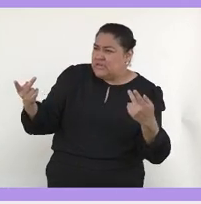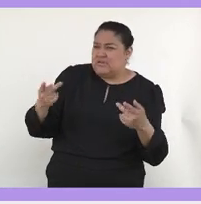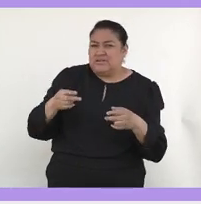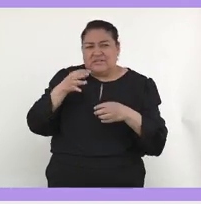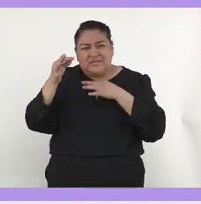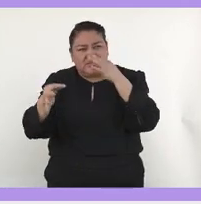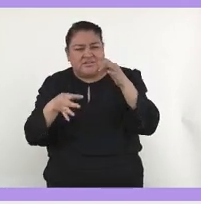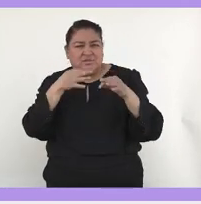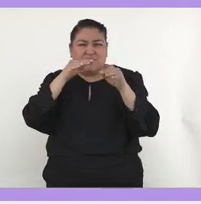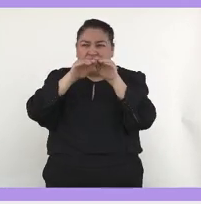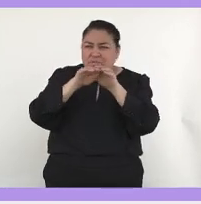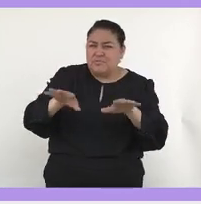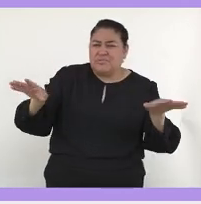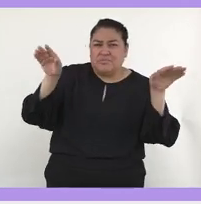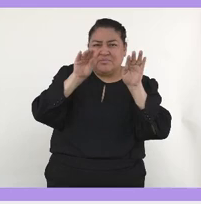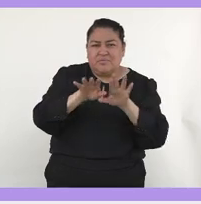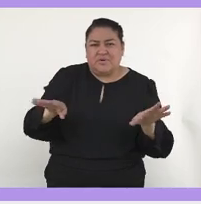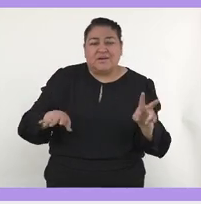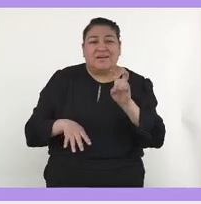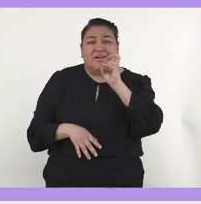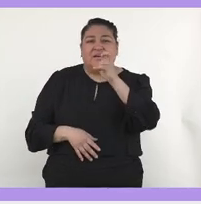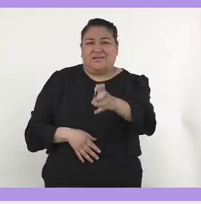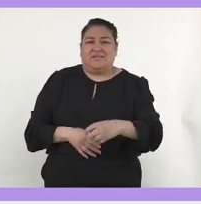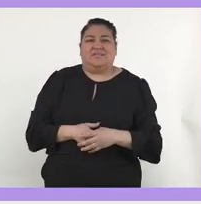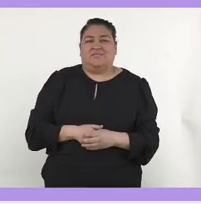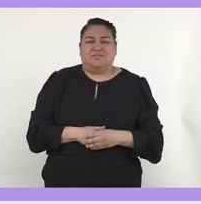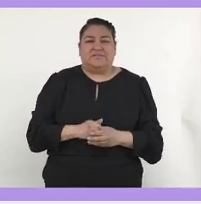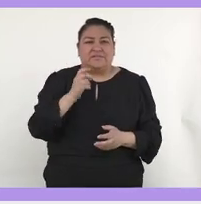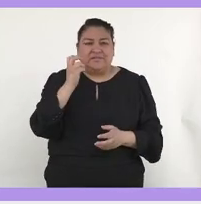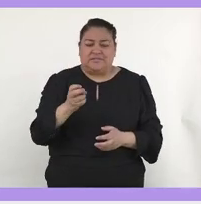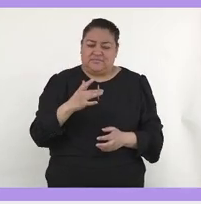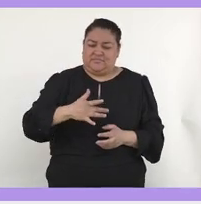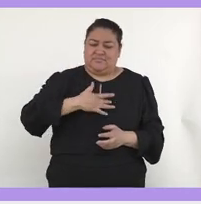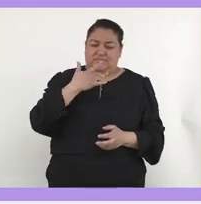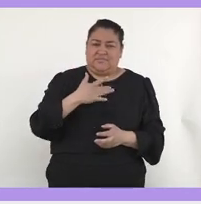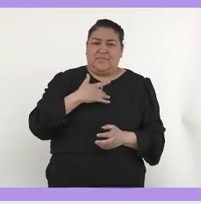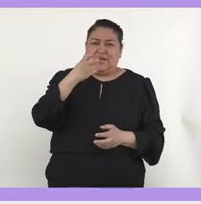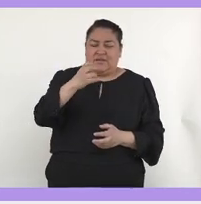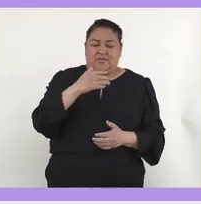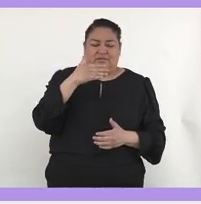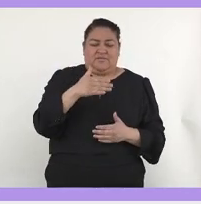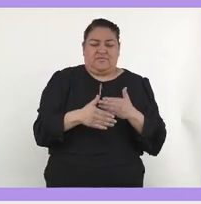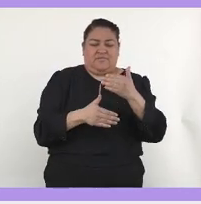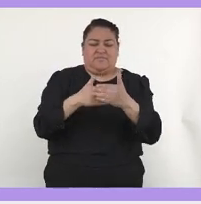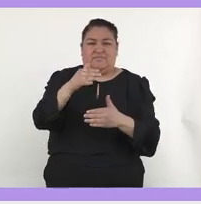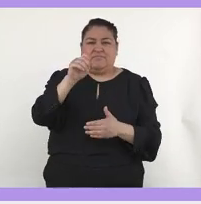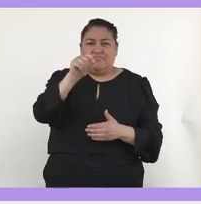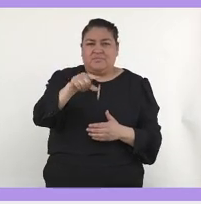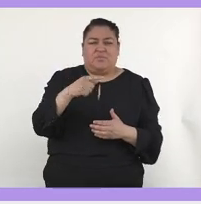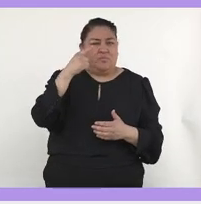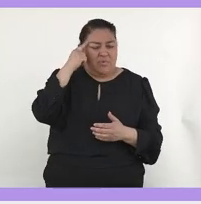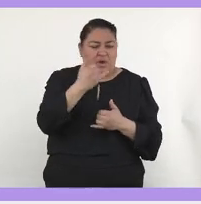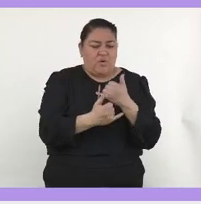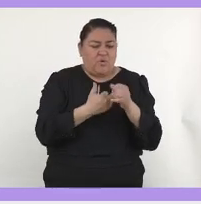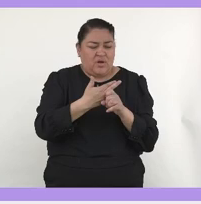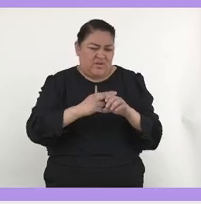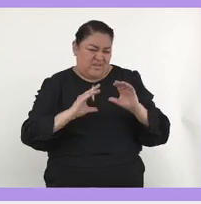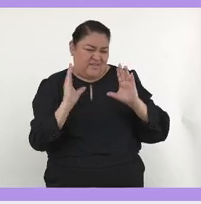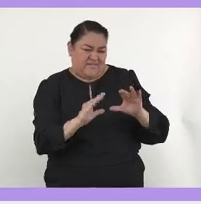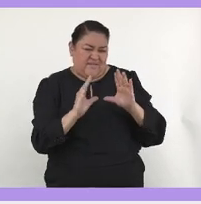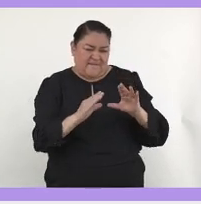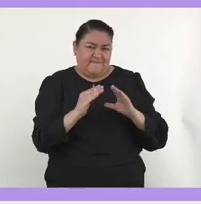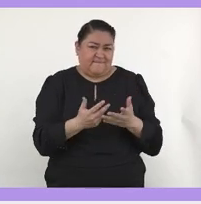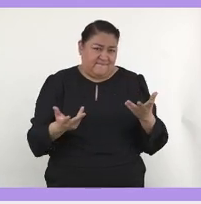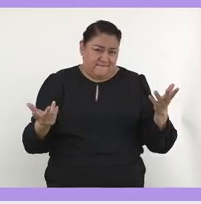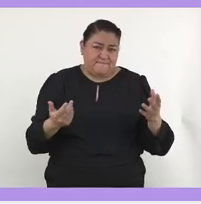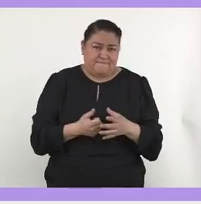otros espacios mundiales en ese sentido está por por ese camino sobre todo en el desarrollo de jugadoras Jime sí Inclusive yo